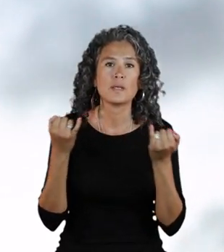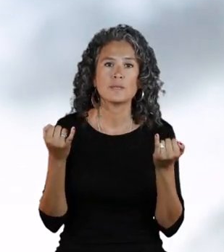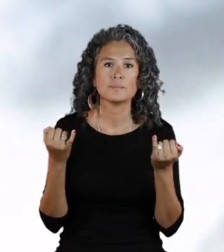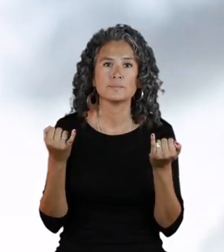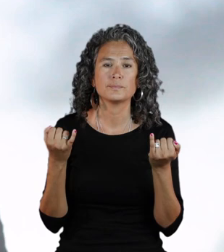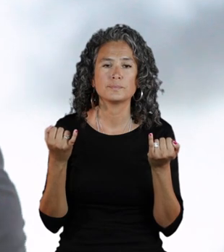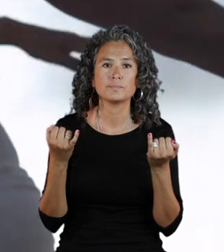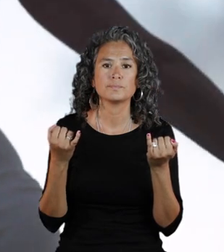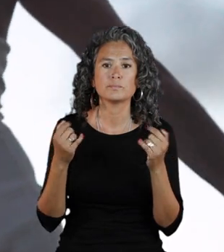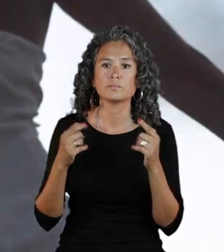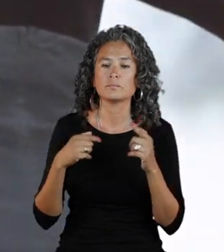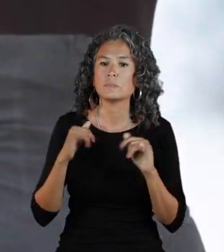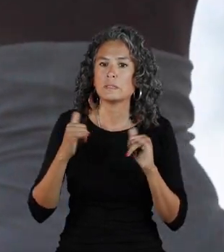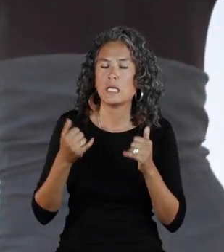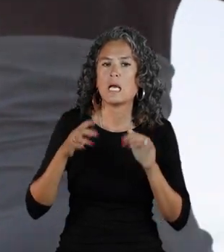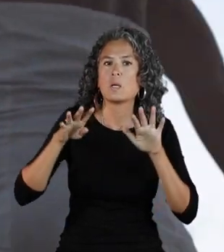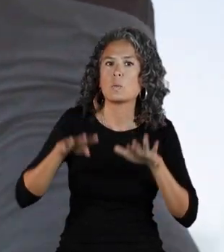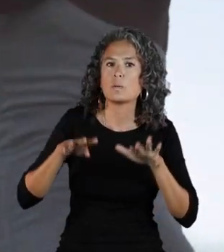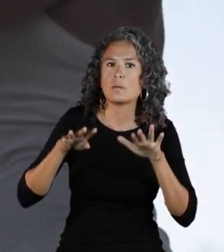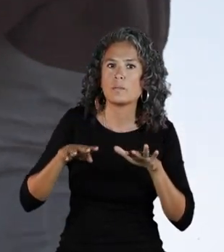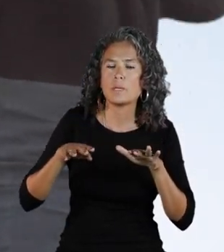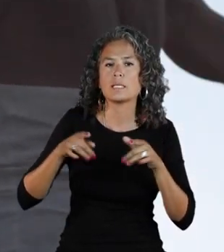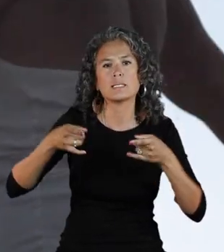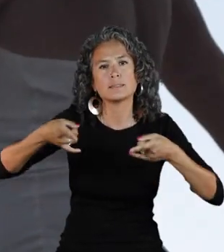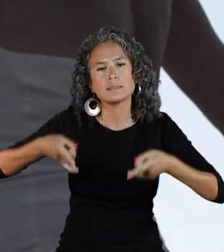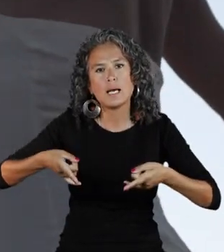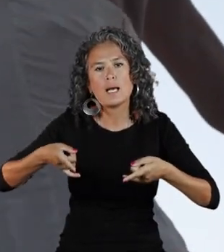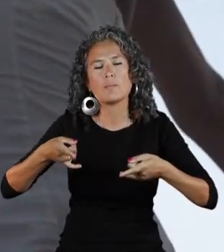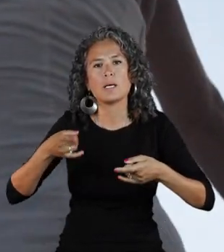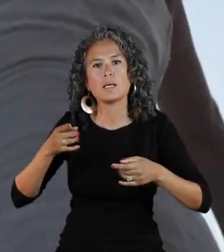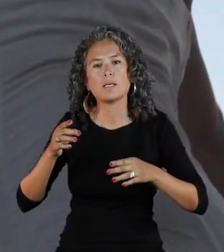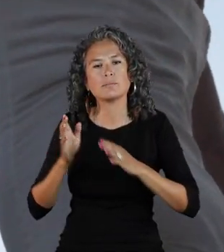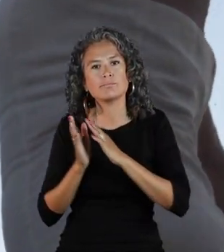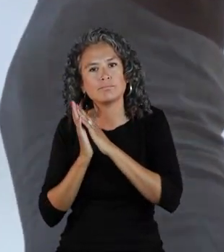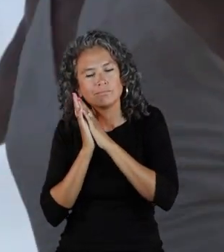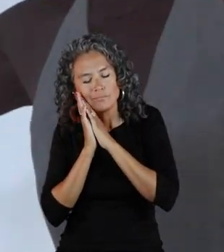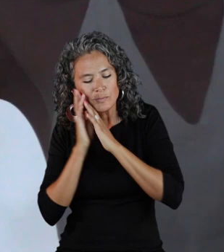Y un día, después de haber estado esos 9 meses en la cama cuidando,